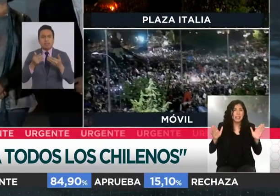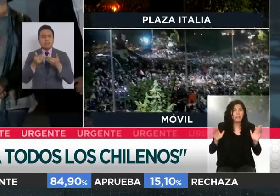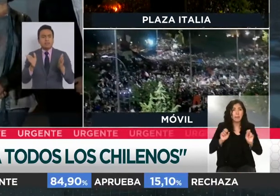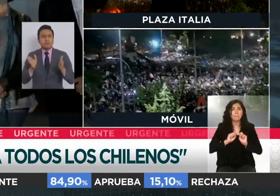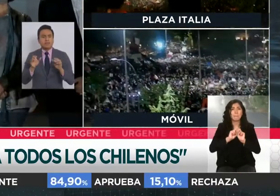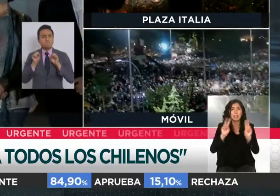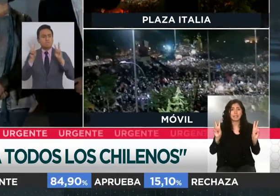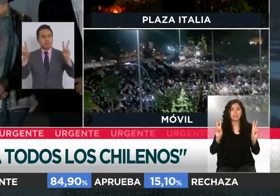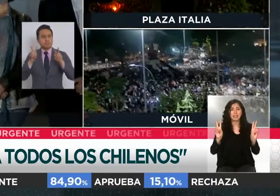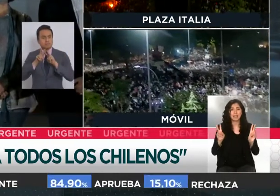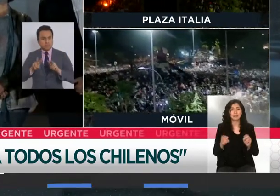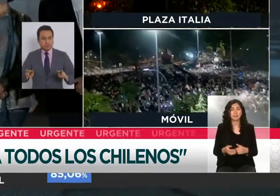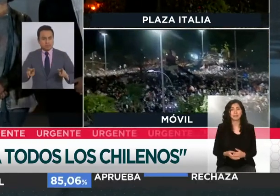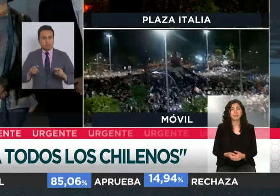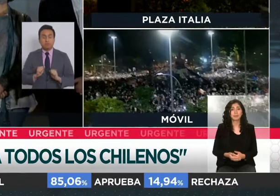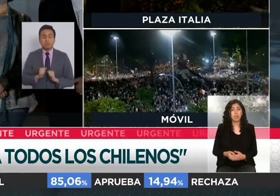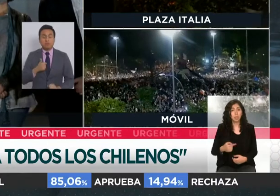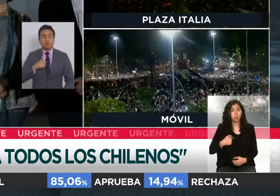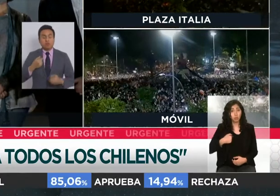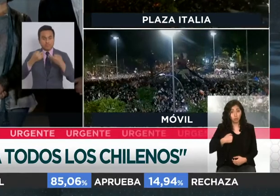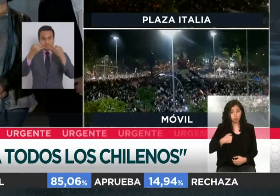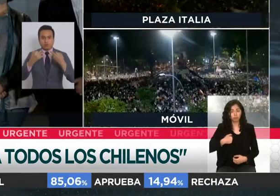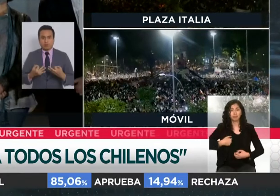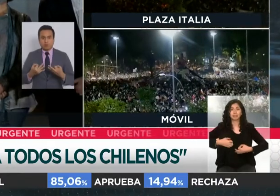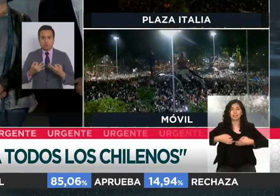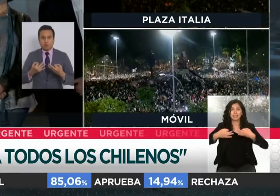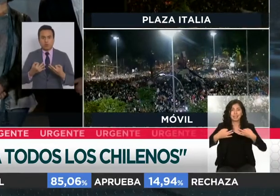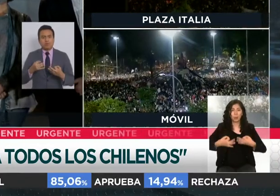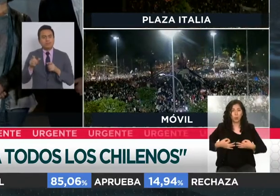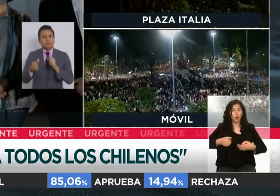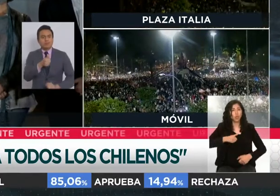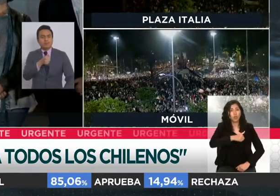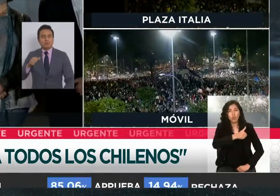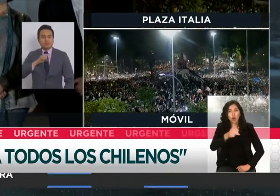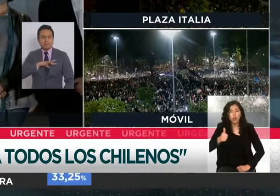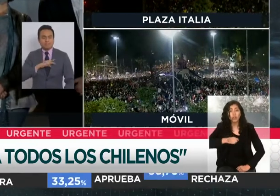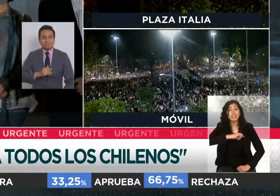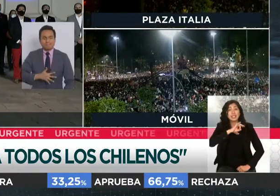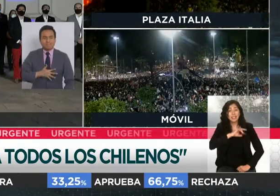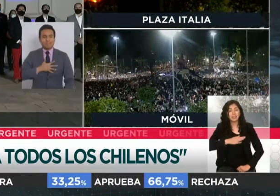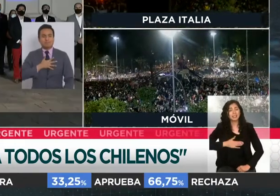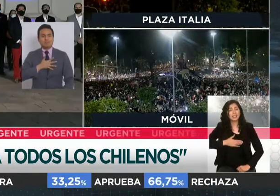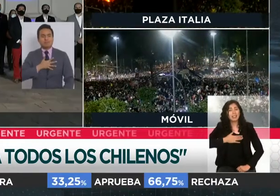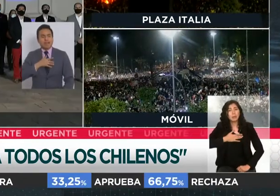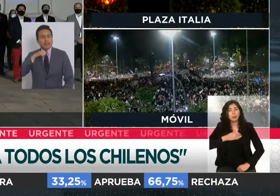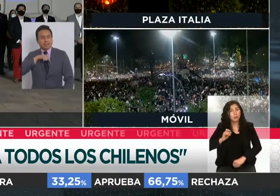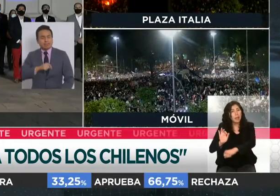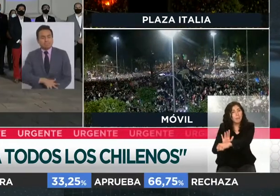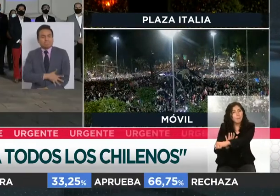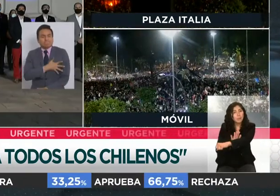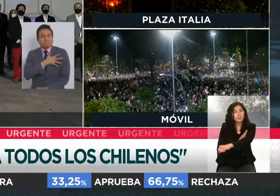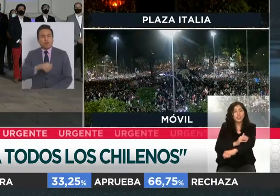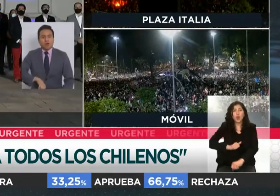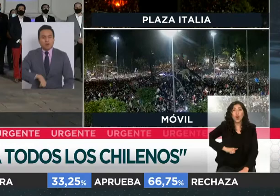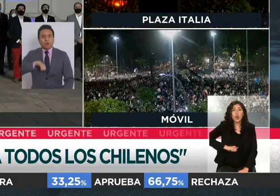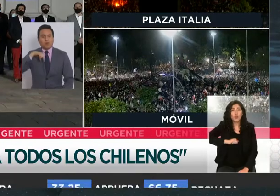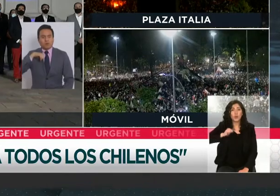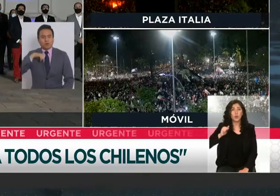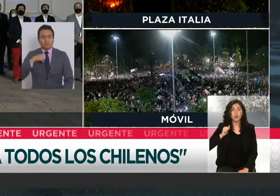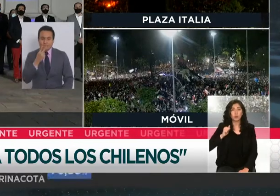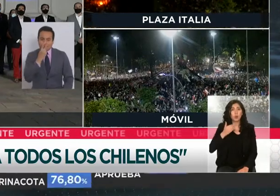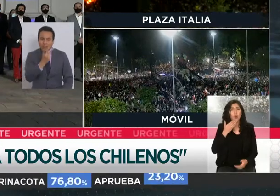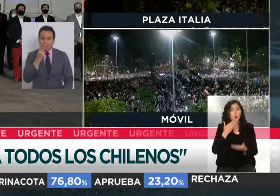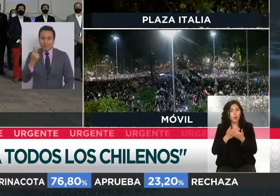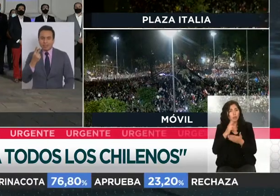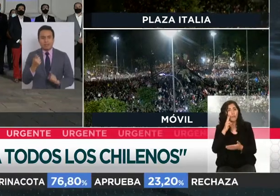pacífica. Estoy seguro que todos los chilenos sentimos emoción y orgullo al ver